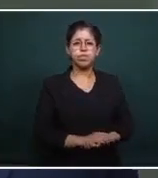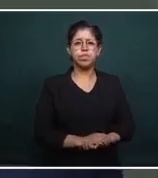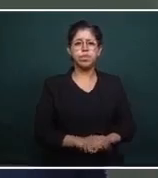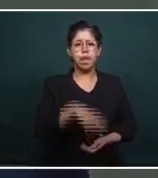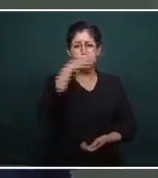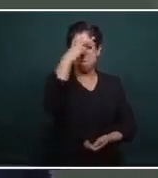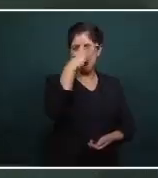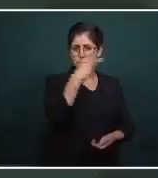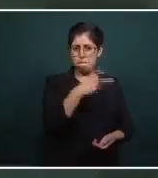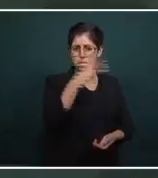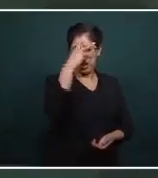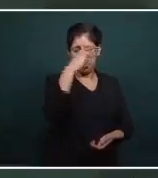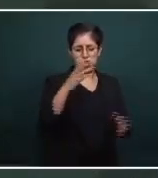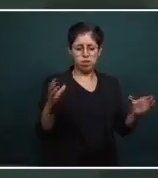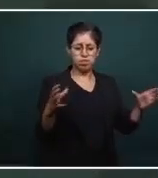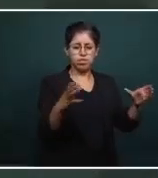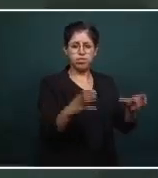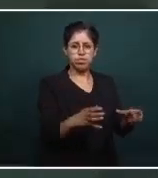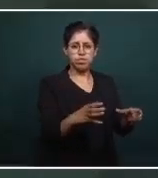México siempre